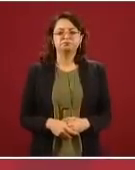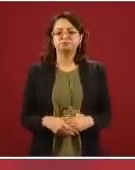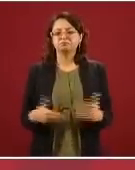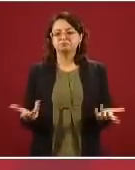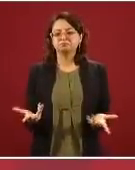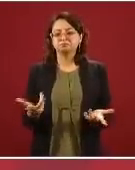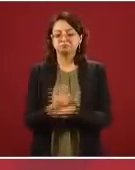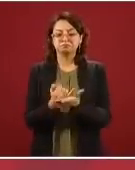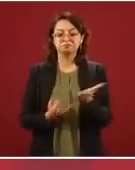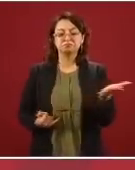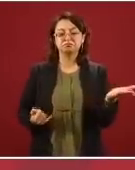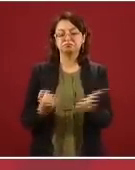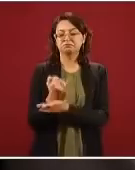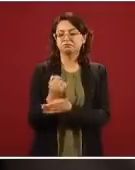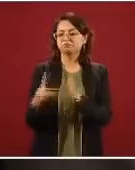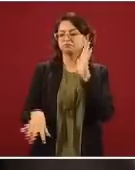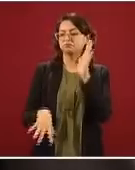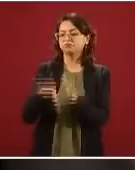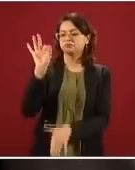por el que había